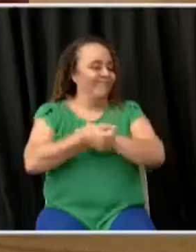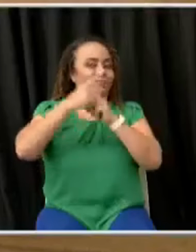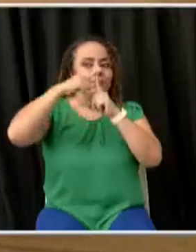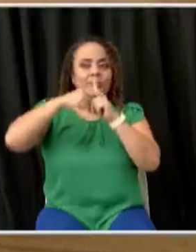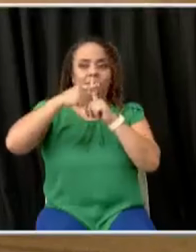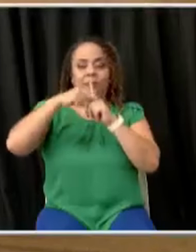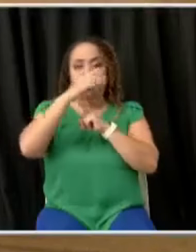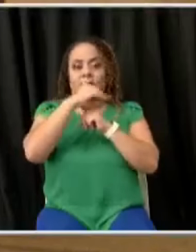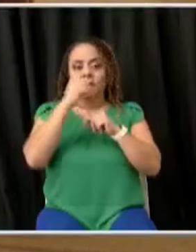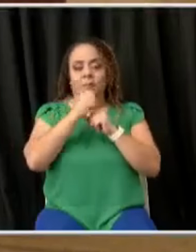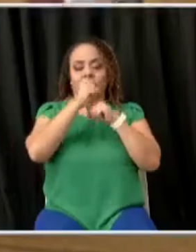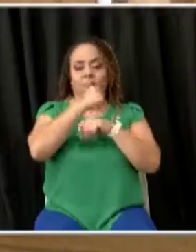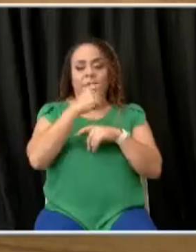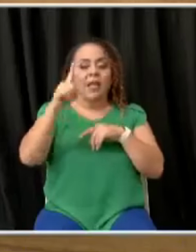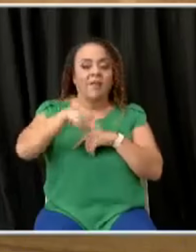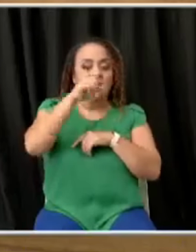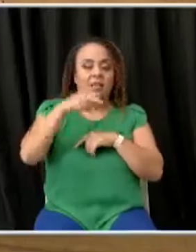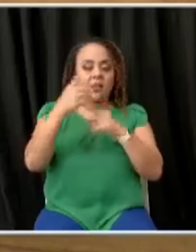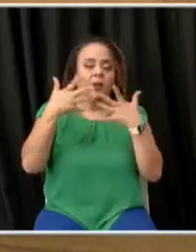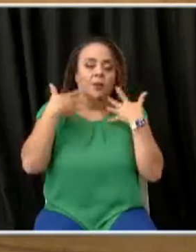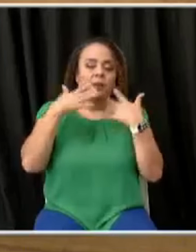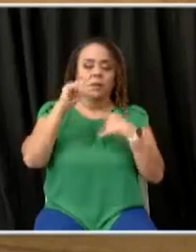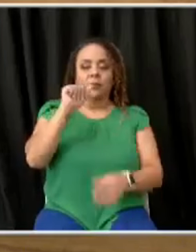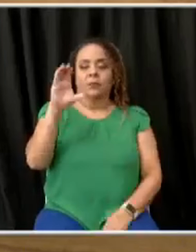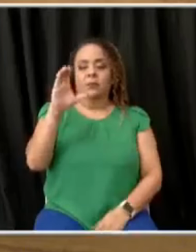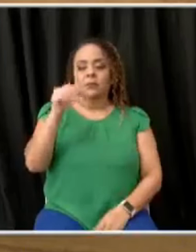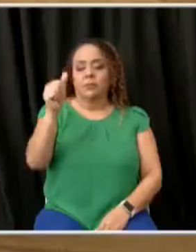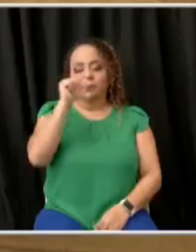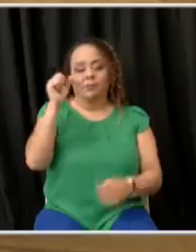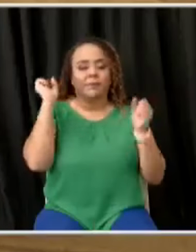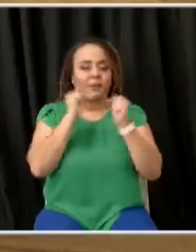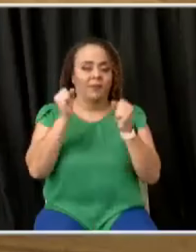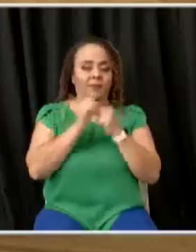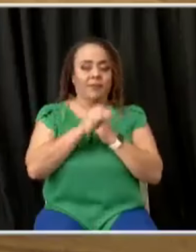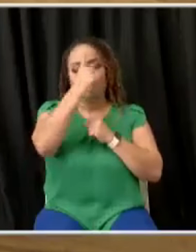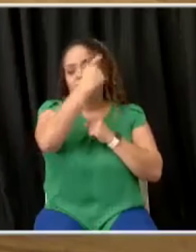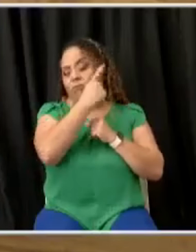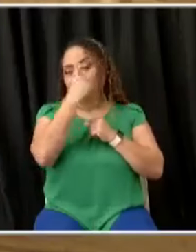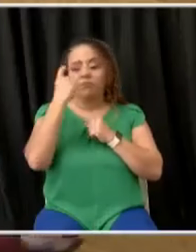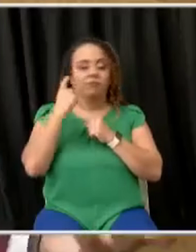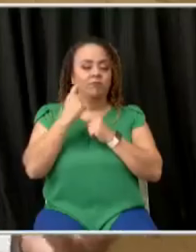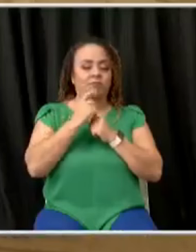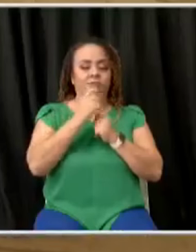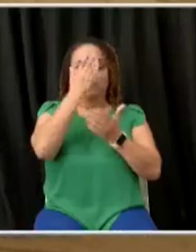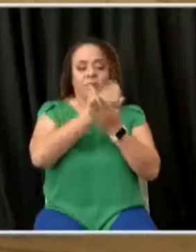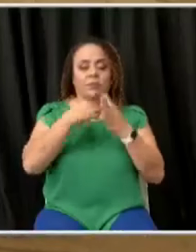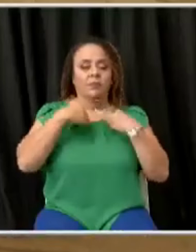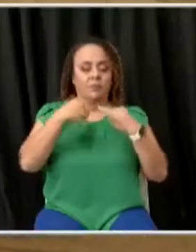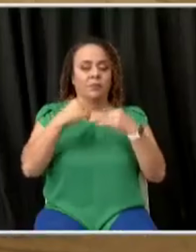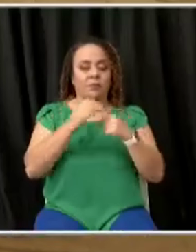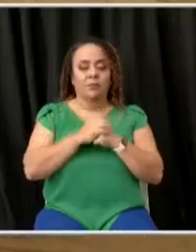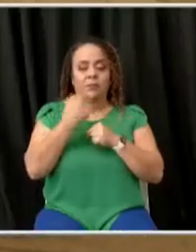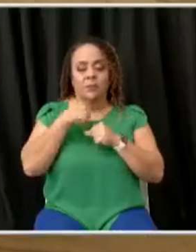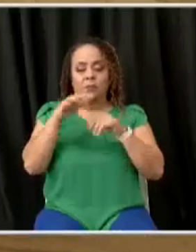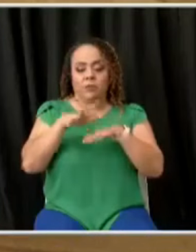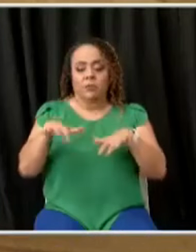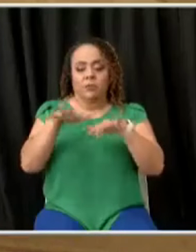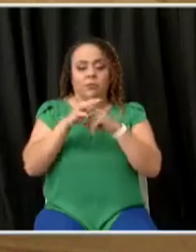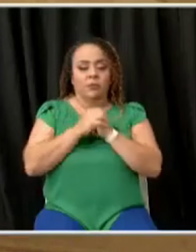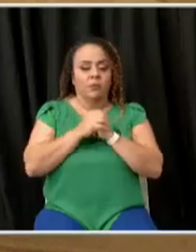temperatura, el abanico, el aire acondicionado, el agua fría, rociarle agua, quitarle la ropa, ponerlo en un espacio bajo la